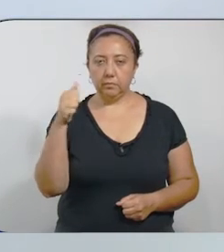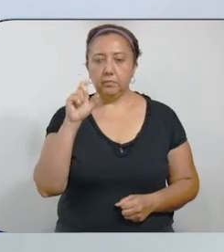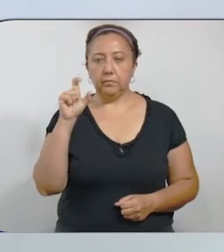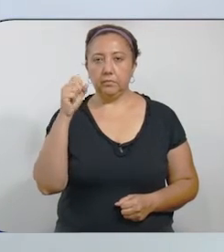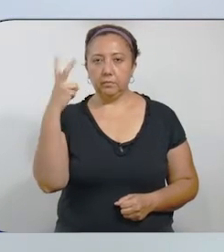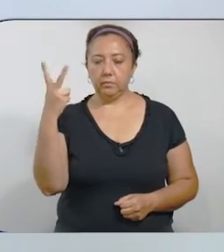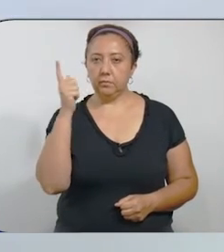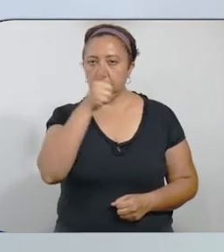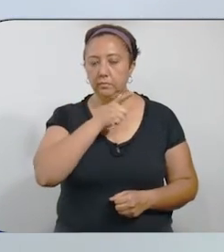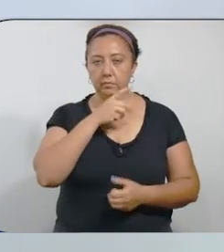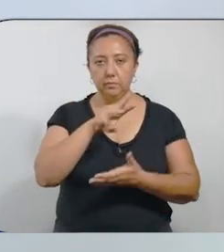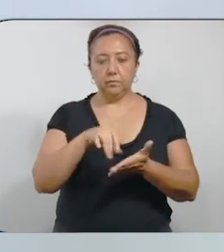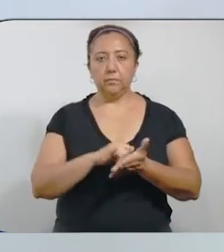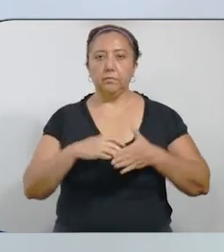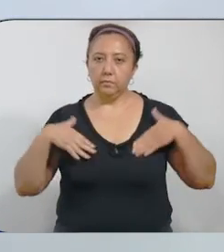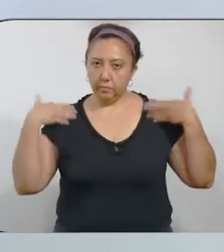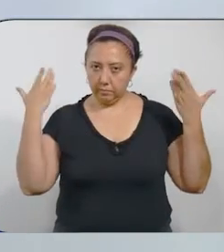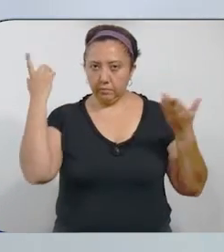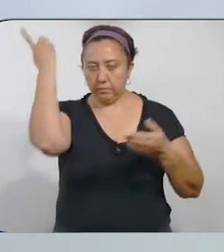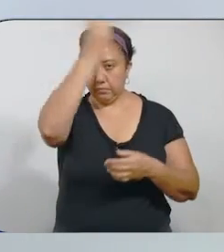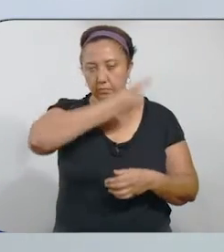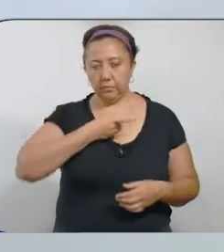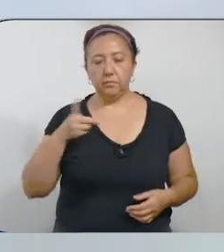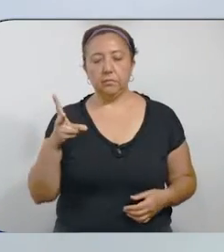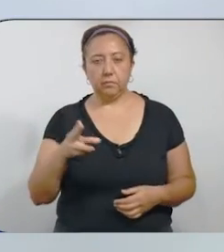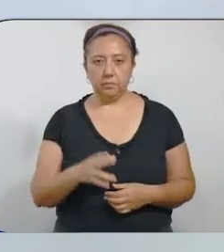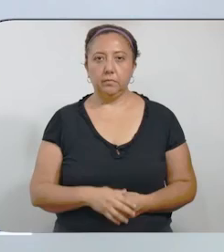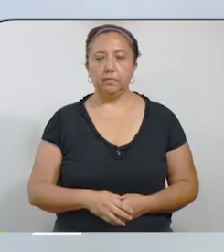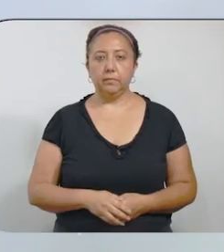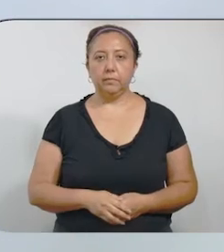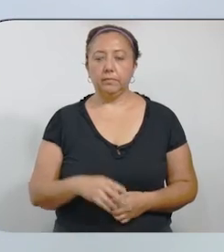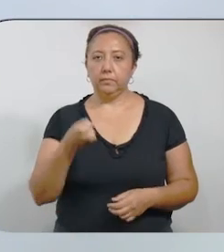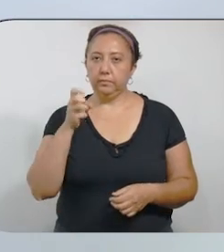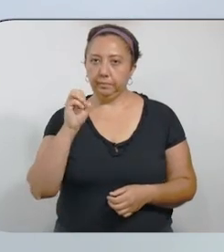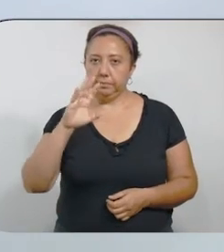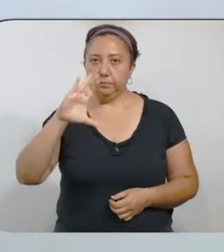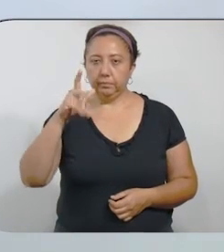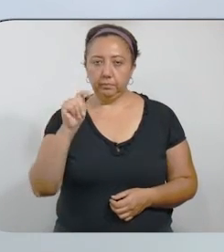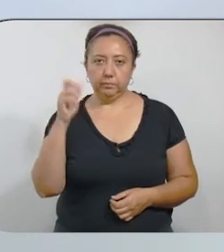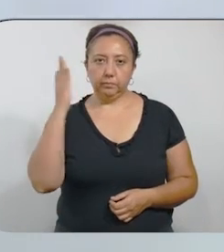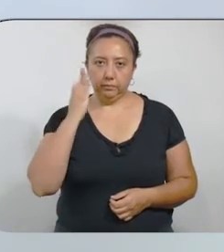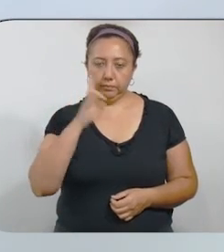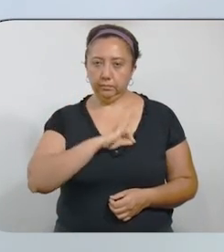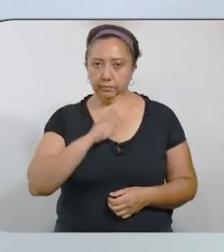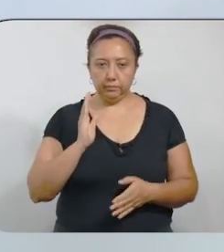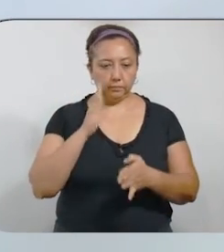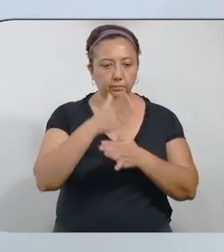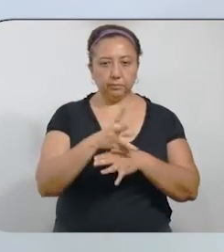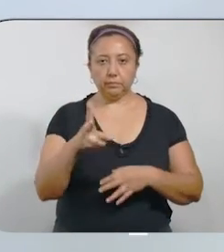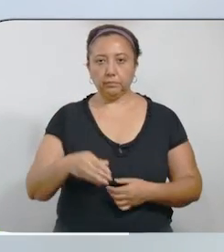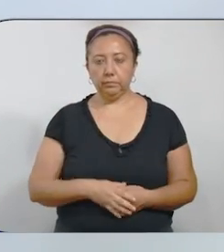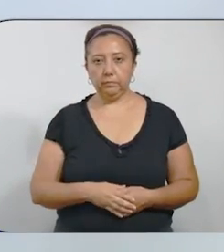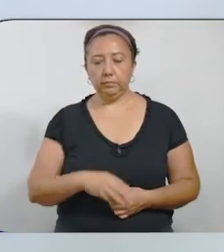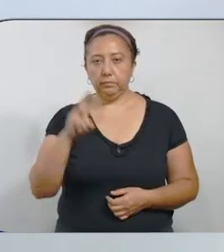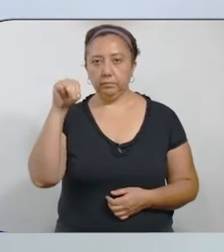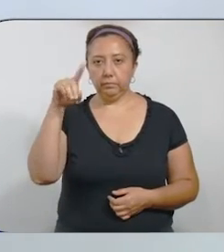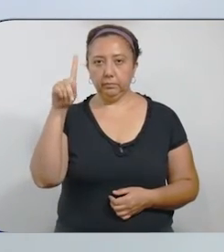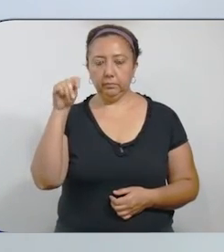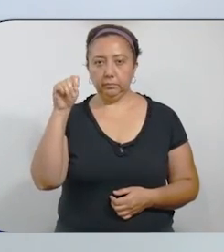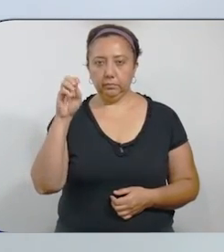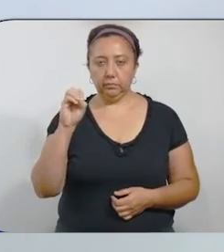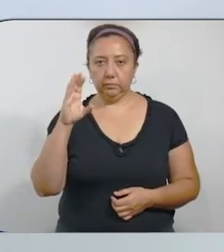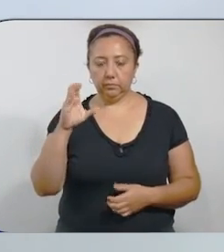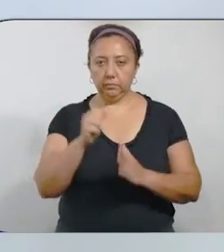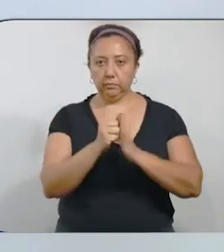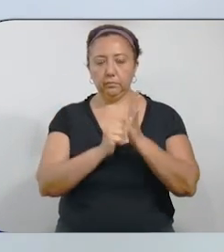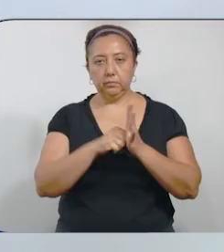9991-406622 en lengua maya ofrece un diagnóstico automatizado. El chat de la salud vía la red social de Facebook. La aplicación Meditoc para